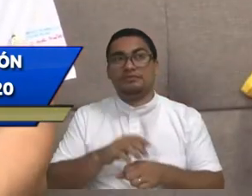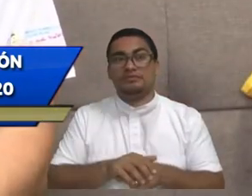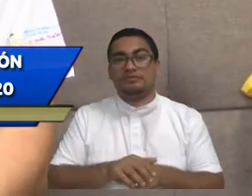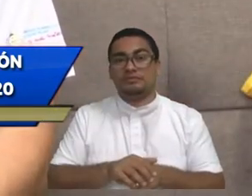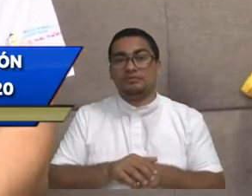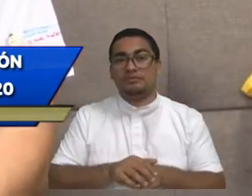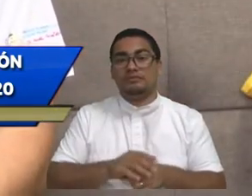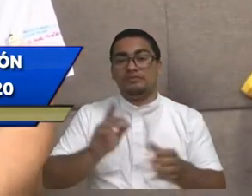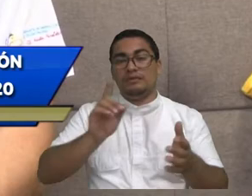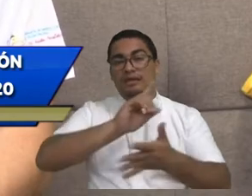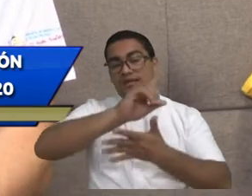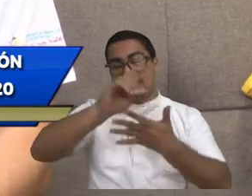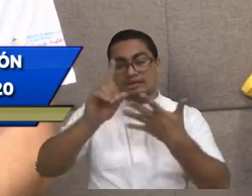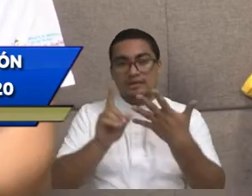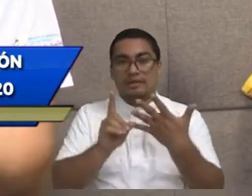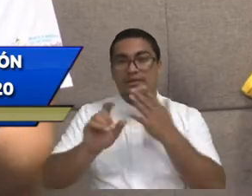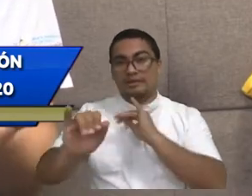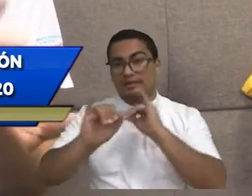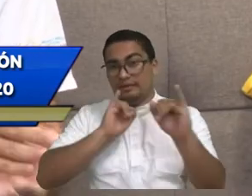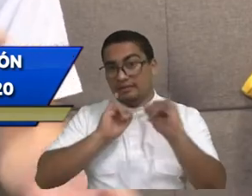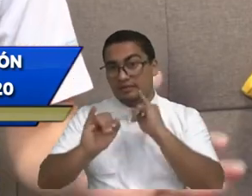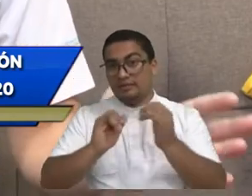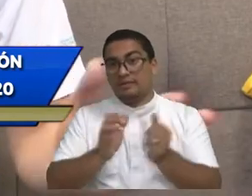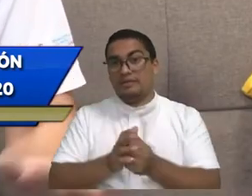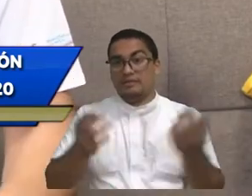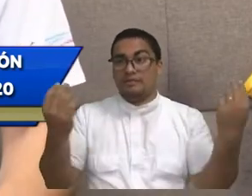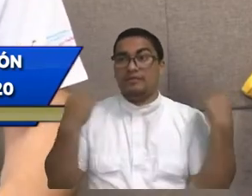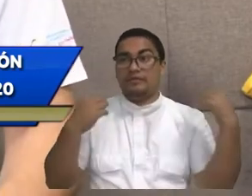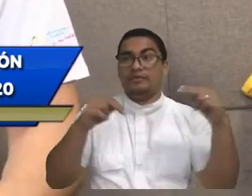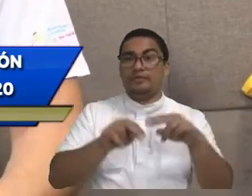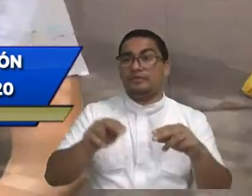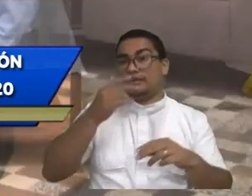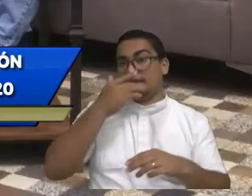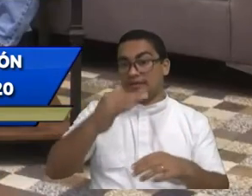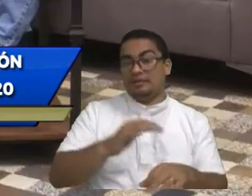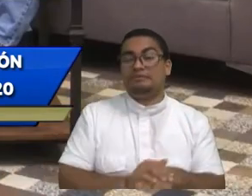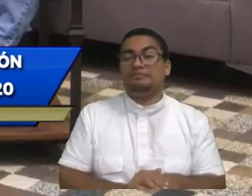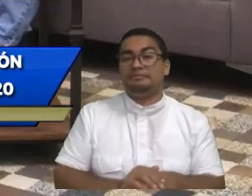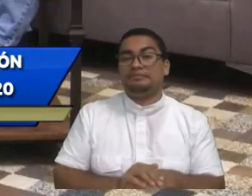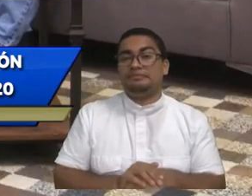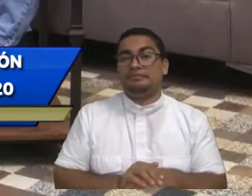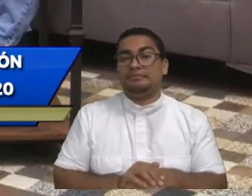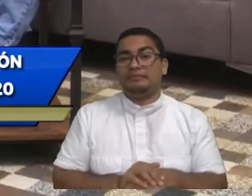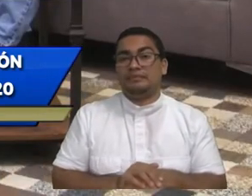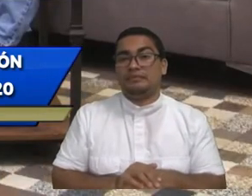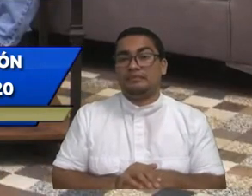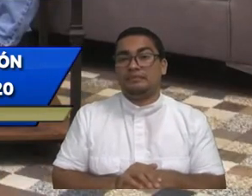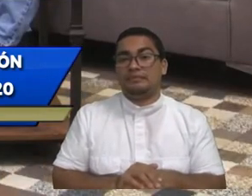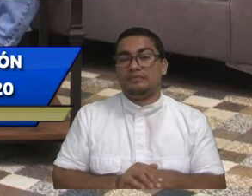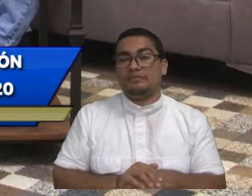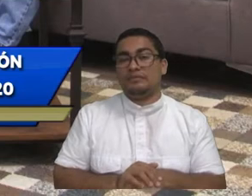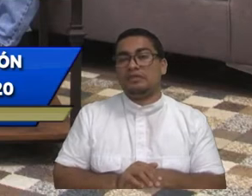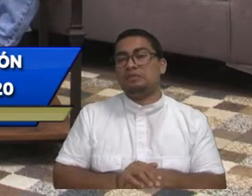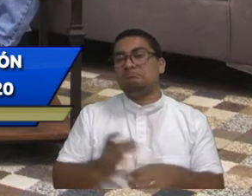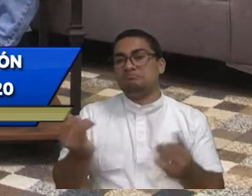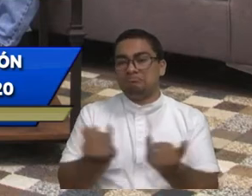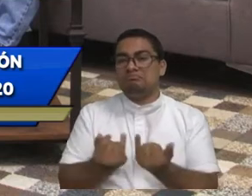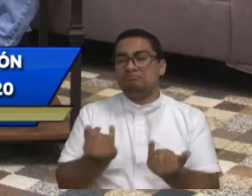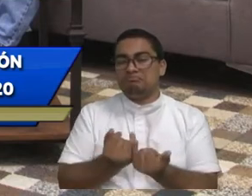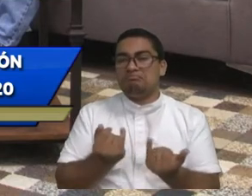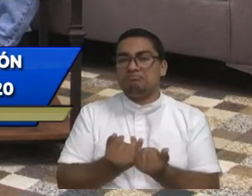en didáctica de idiomas o sea para el docente de inglés pues lo que entonces si te das cuenta estamos